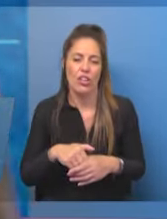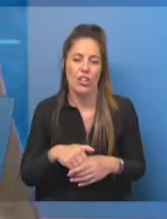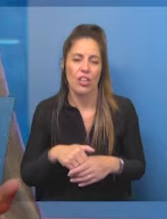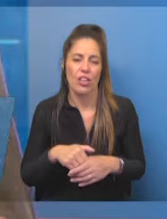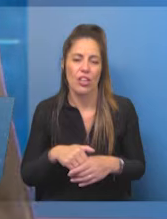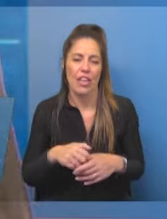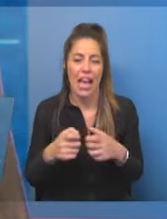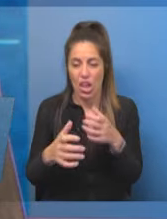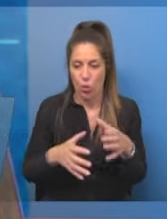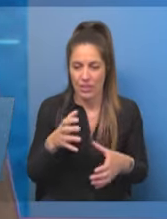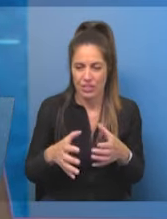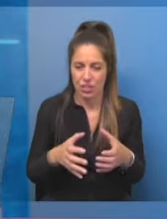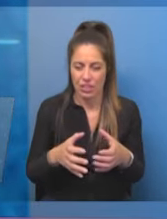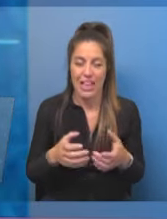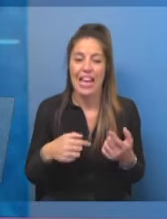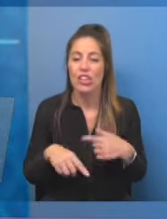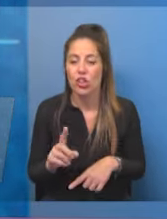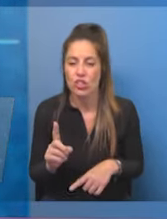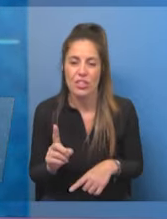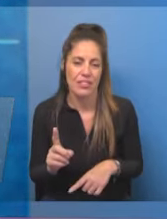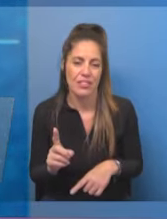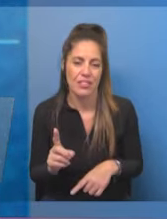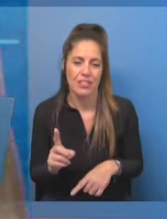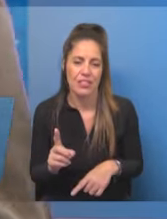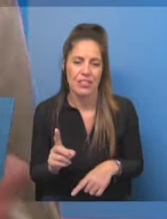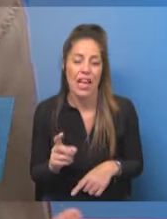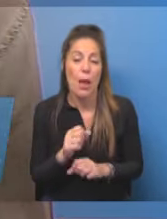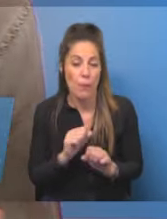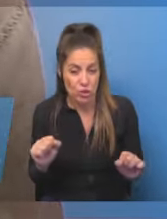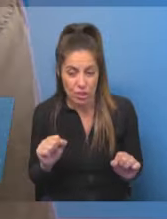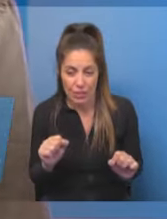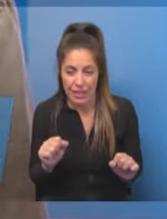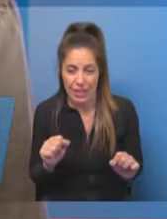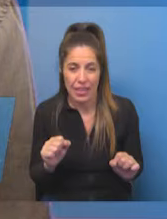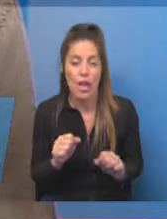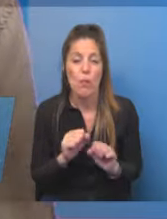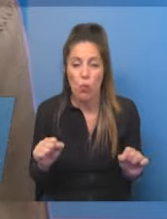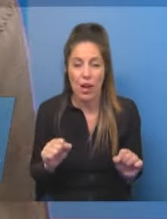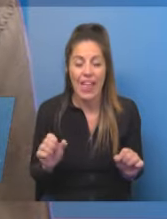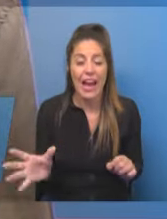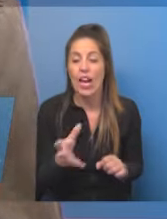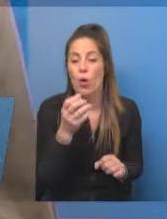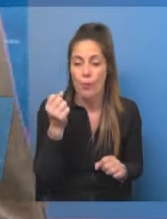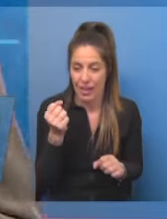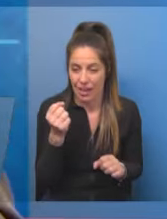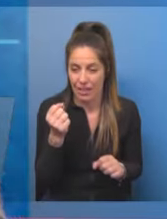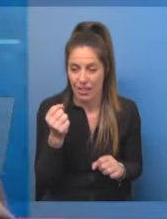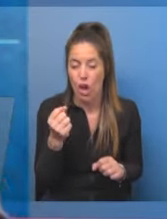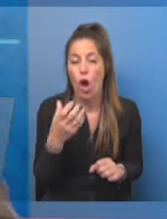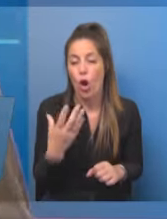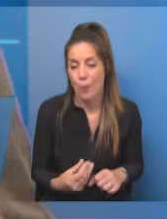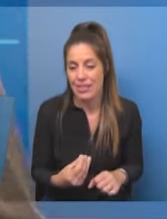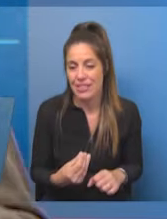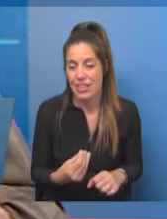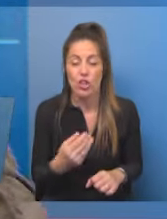a la coalición entonces es posible que que pueda recuperar o convencer Más bien